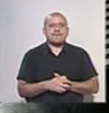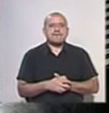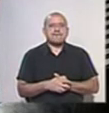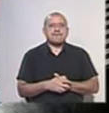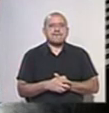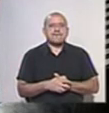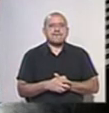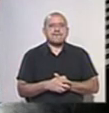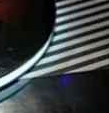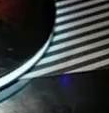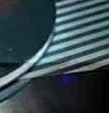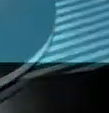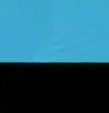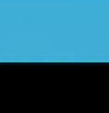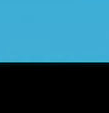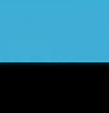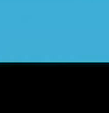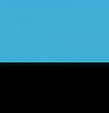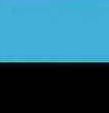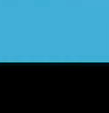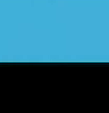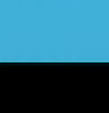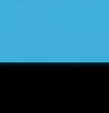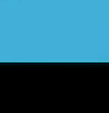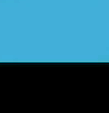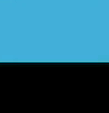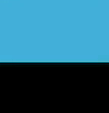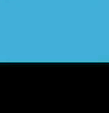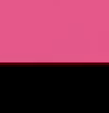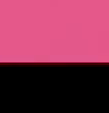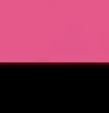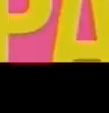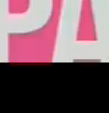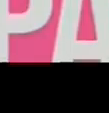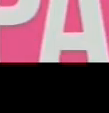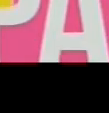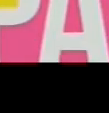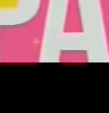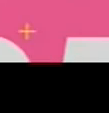la cabeza? ¿Quién te abre la puerta a las 3 de la